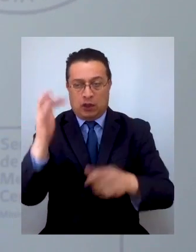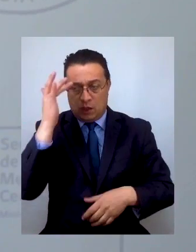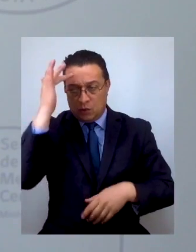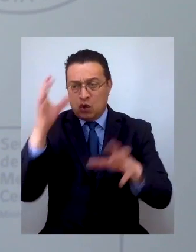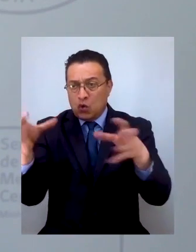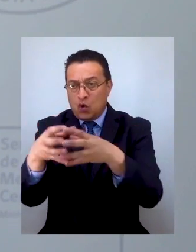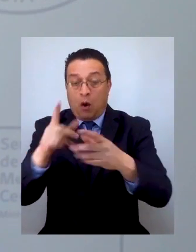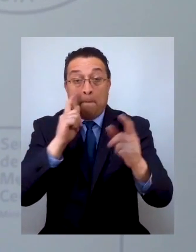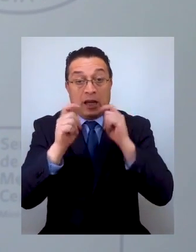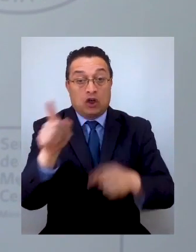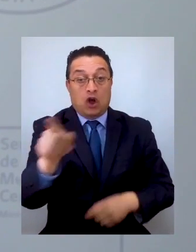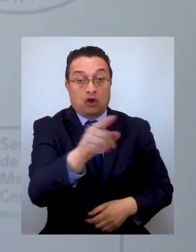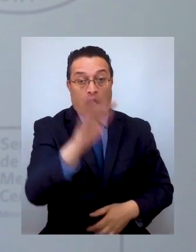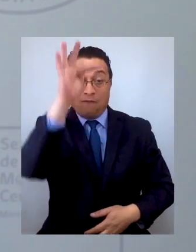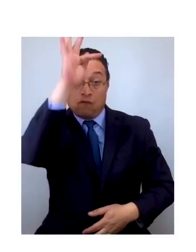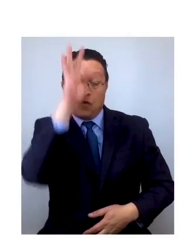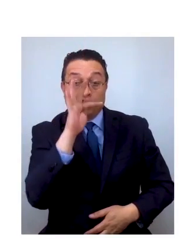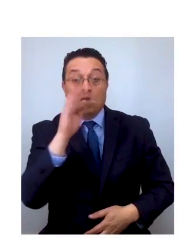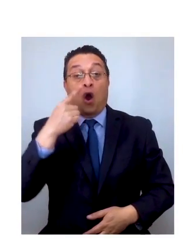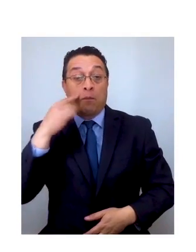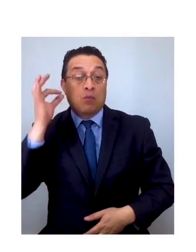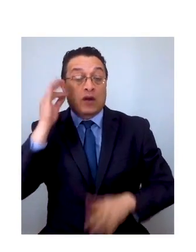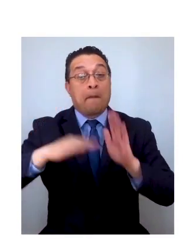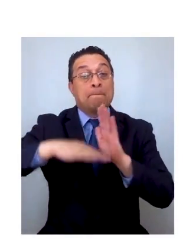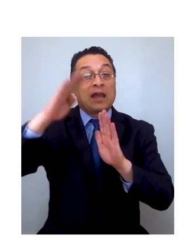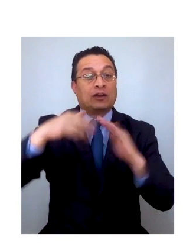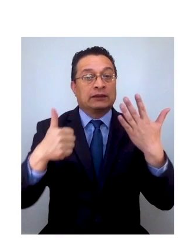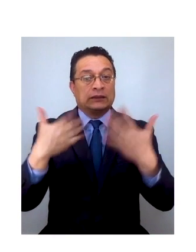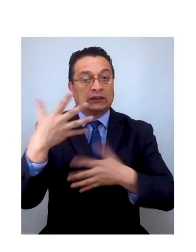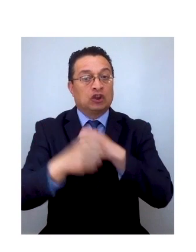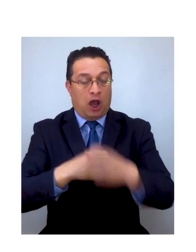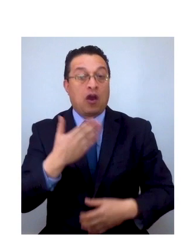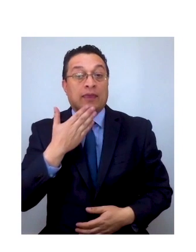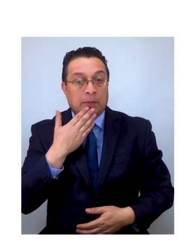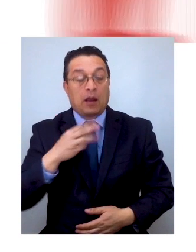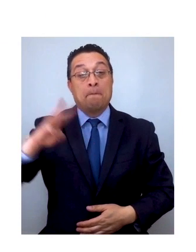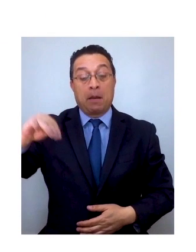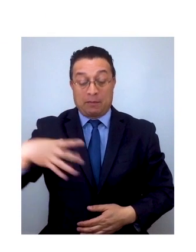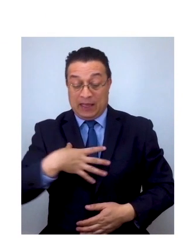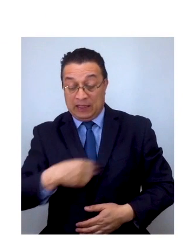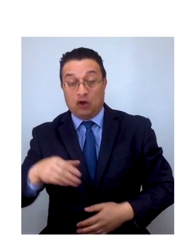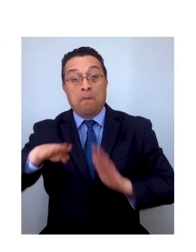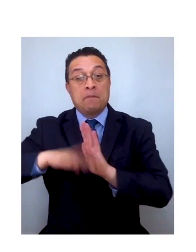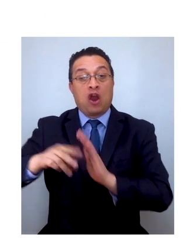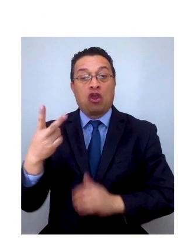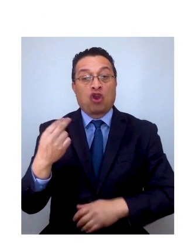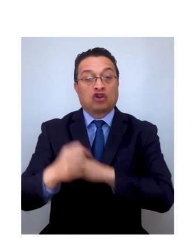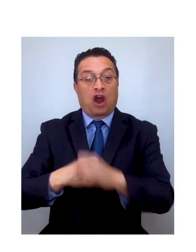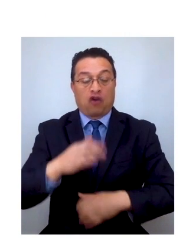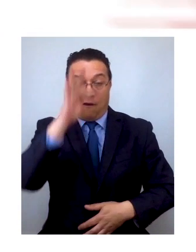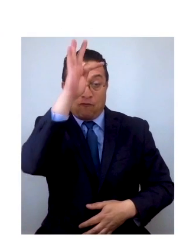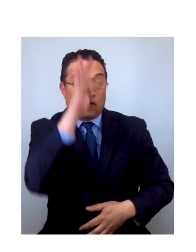personal calificado en grupos de riesgo, como son funcionarios y funcionarias mayores de 65 años, madres con hijos menores de 12